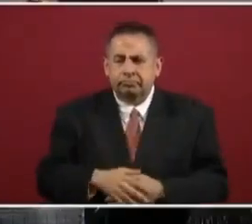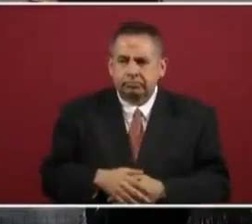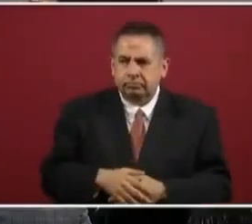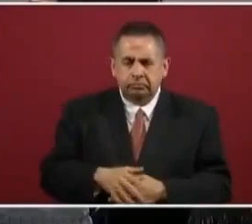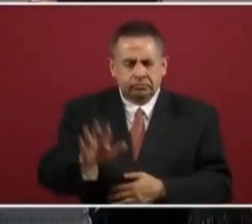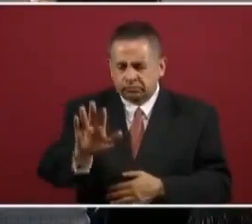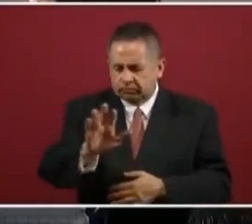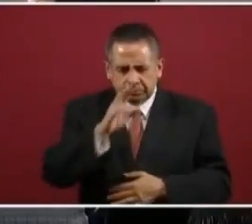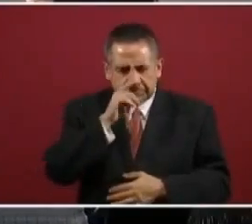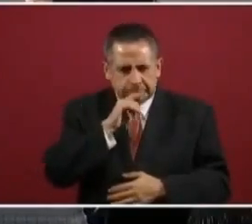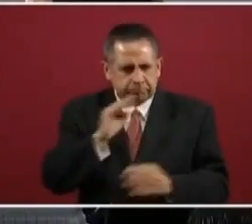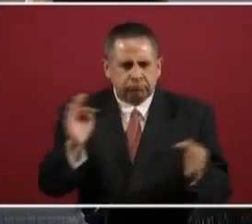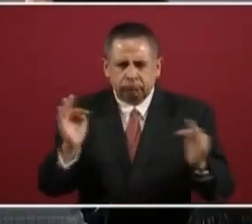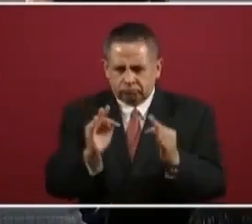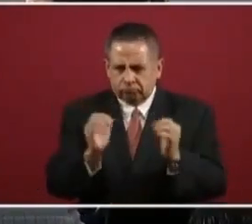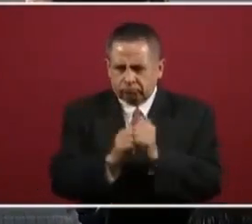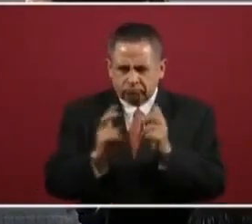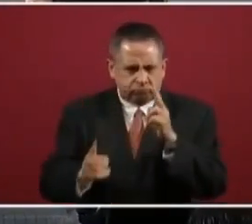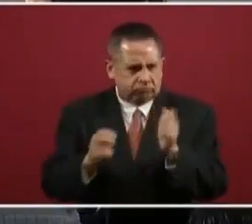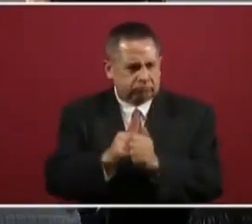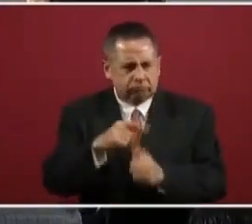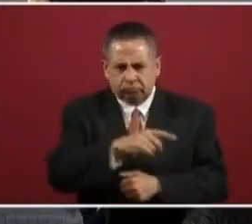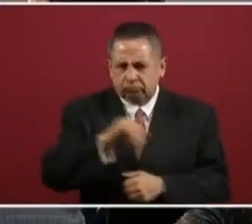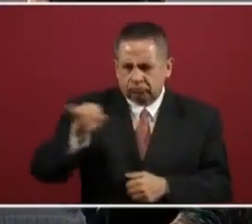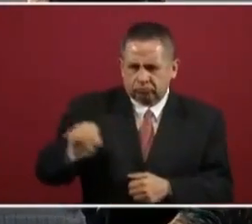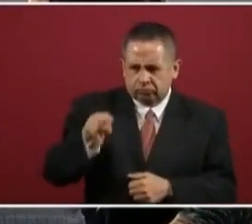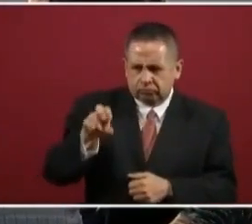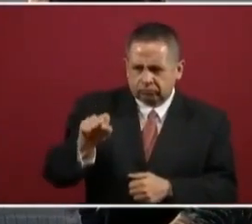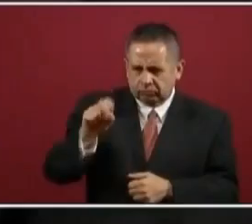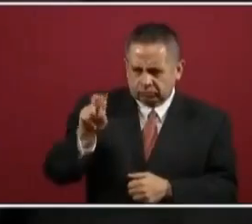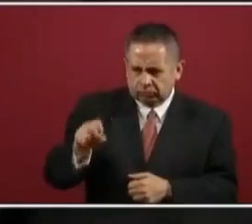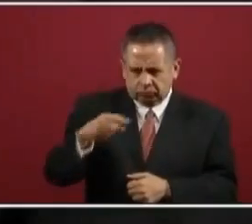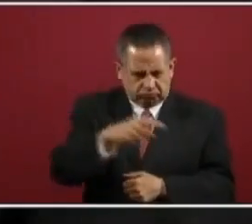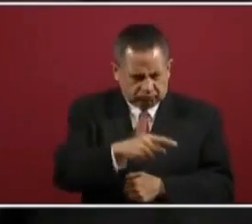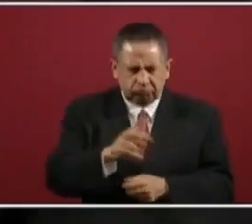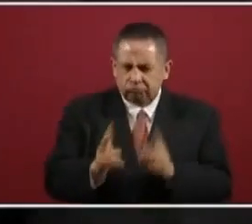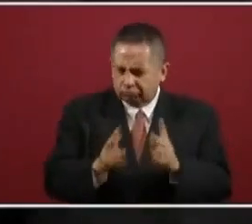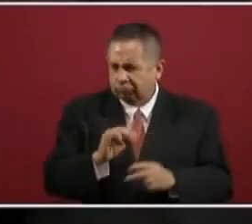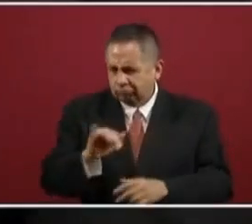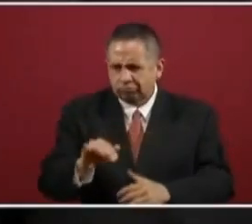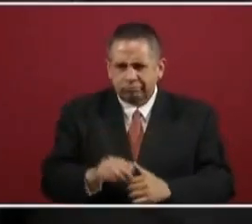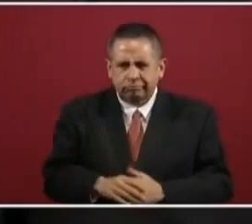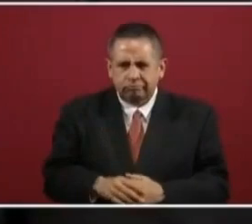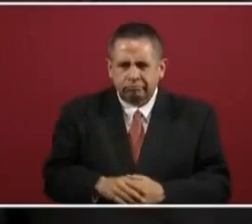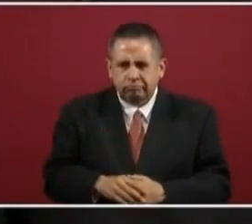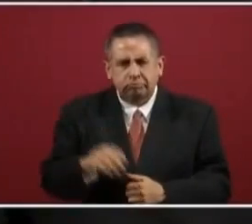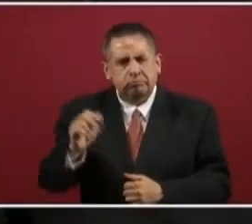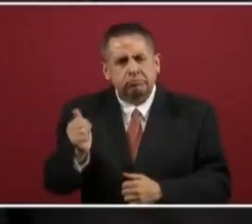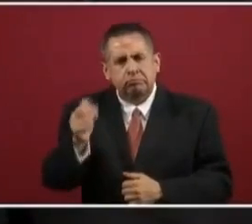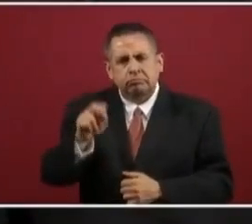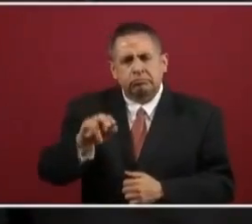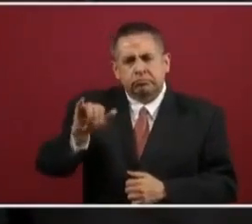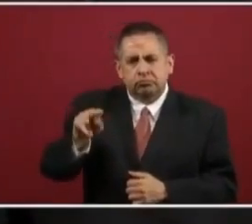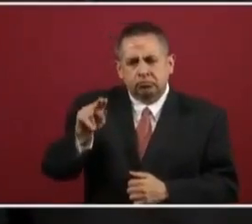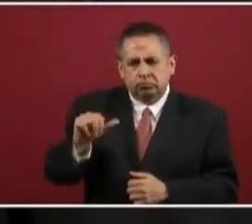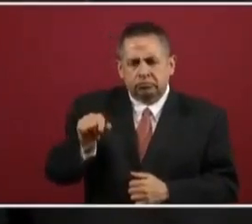recibir este Jesús y eh San Juana es